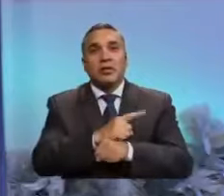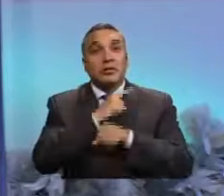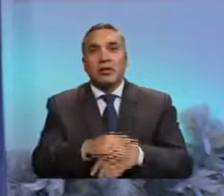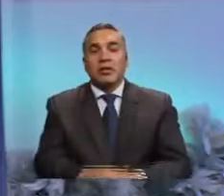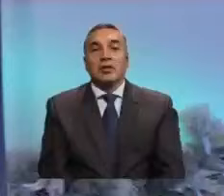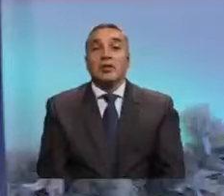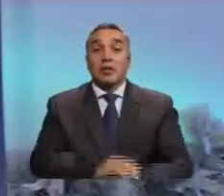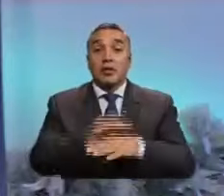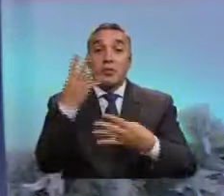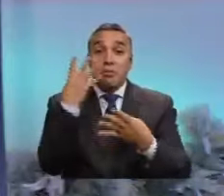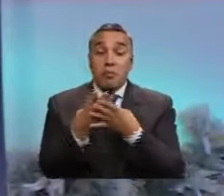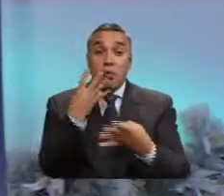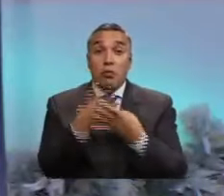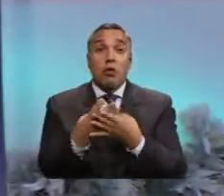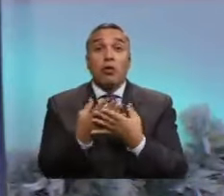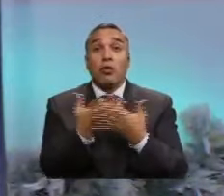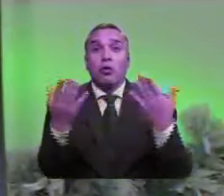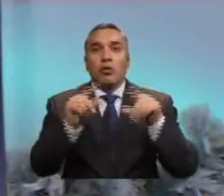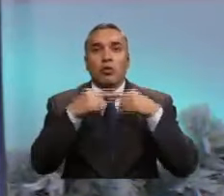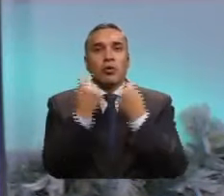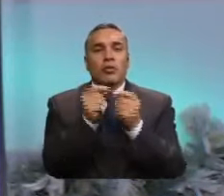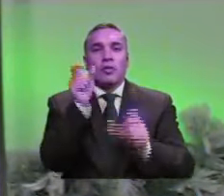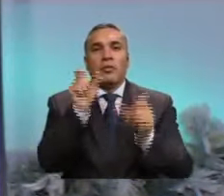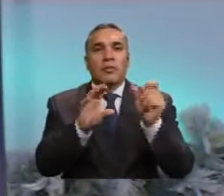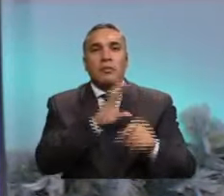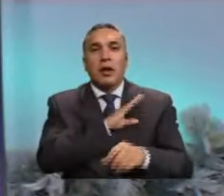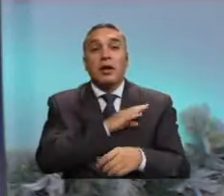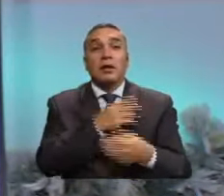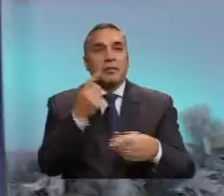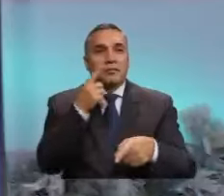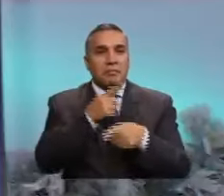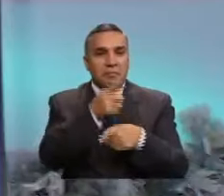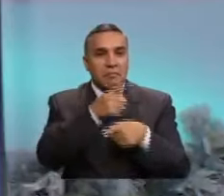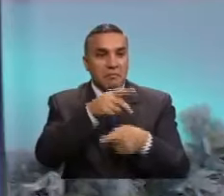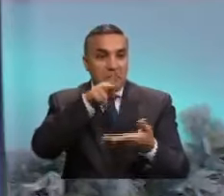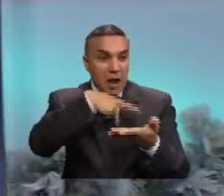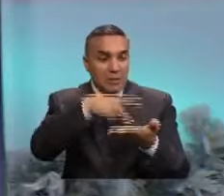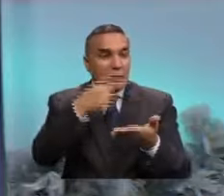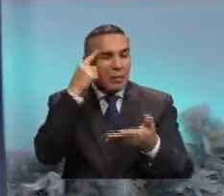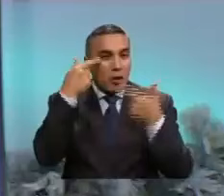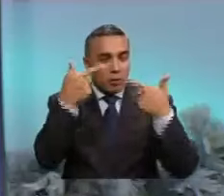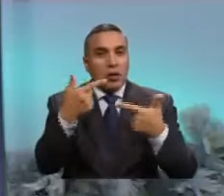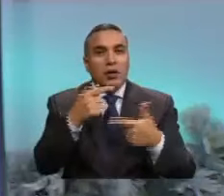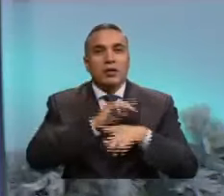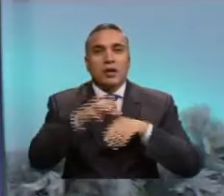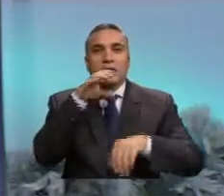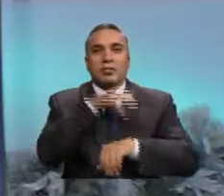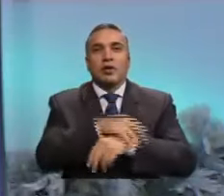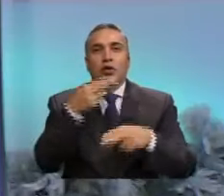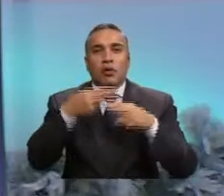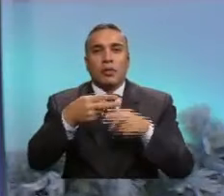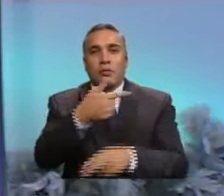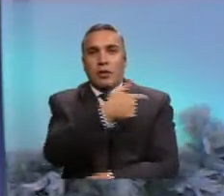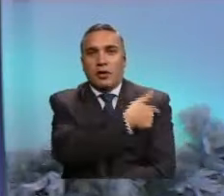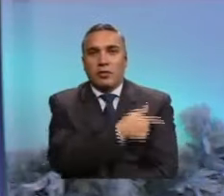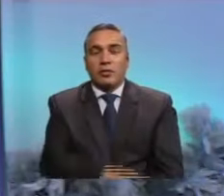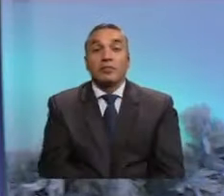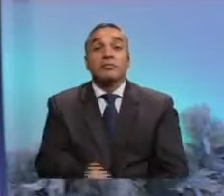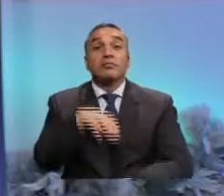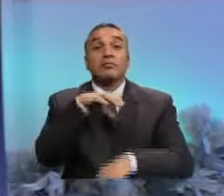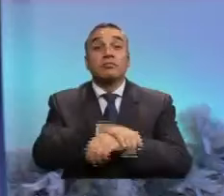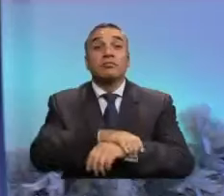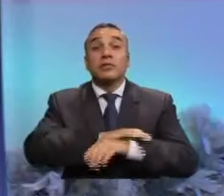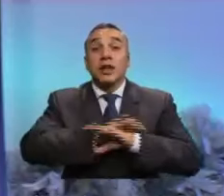Las rejas, tras las rejas, una banda de vacunadores que operaba en Manta, Manabí. Su captura fue posible tras